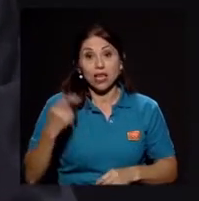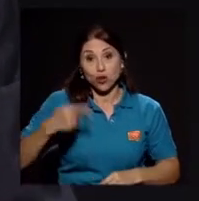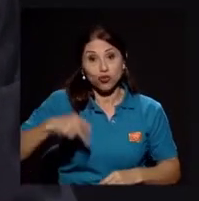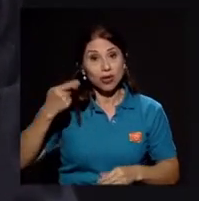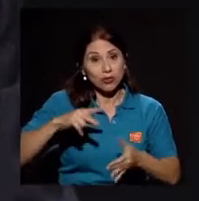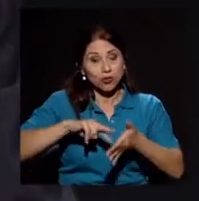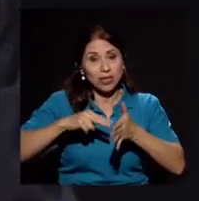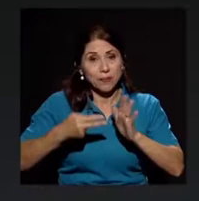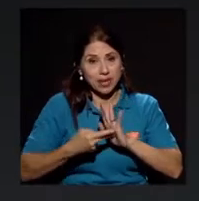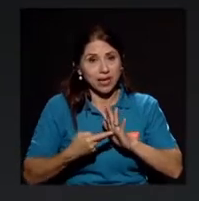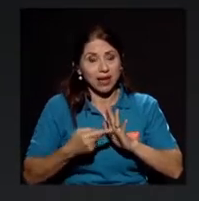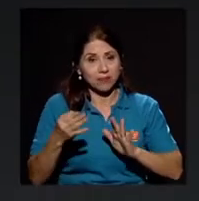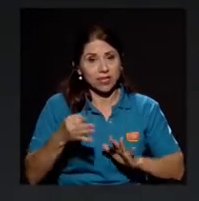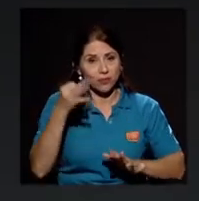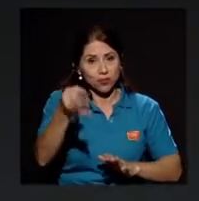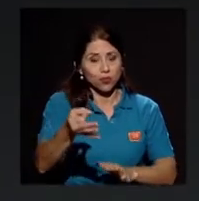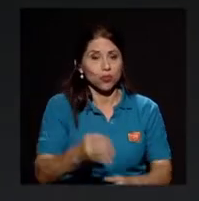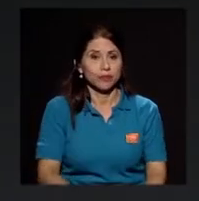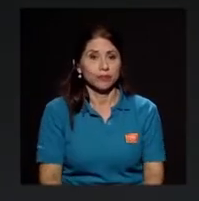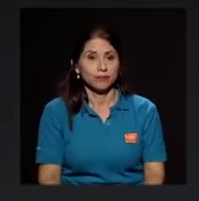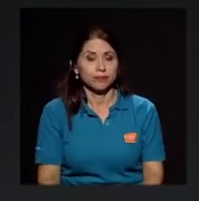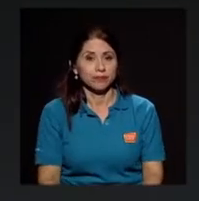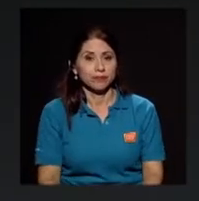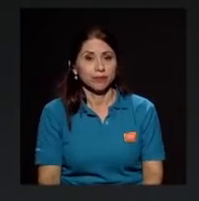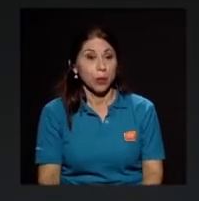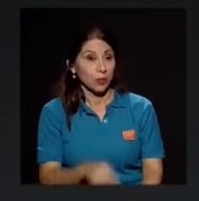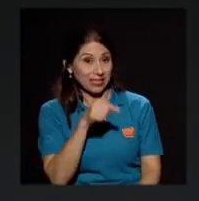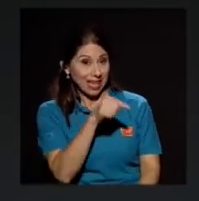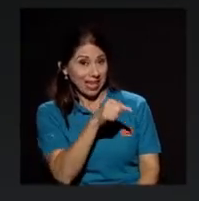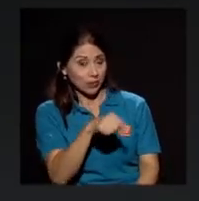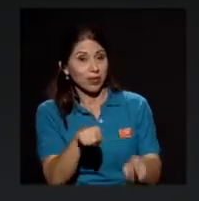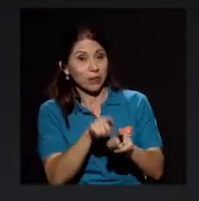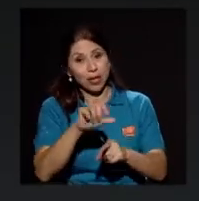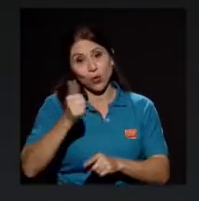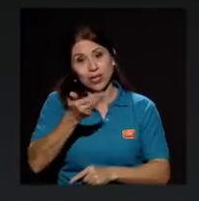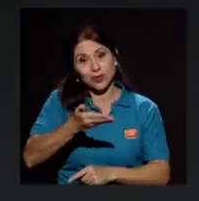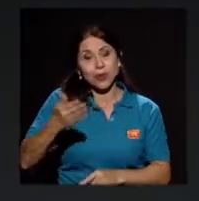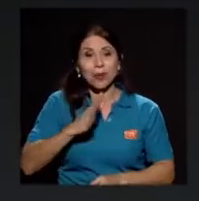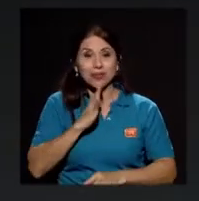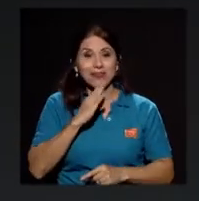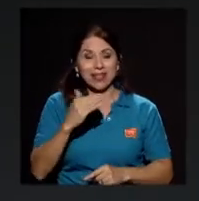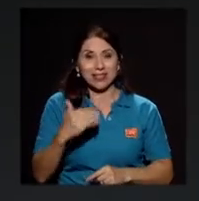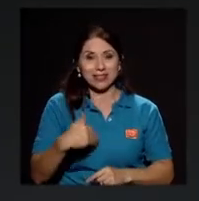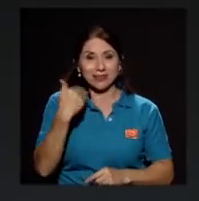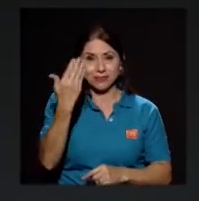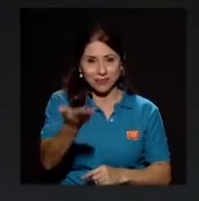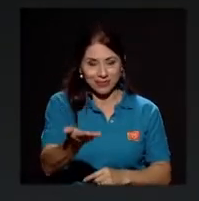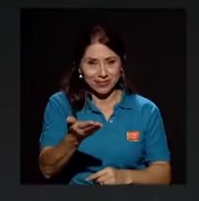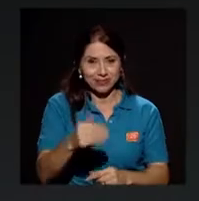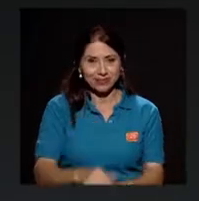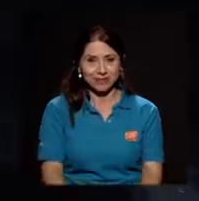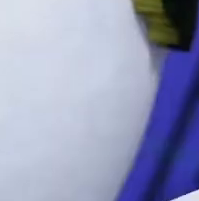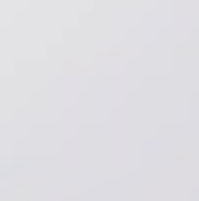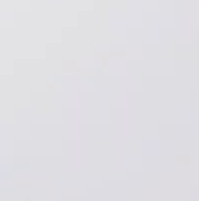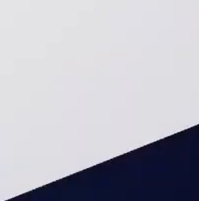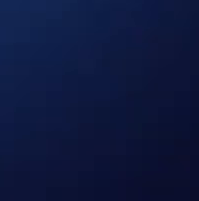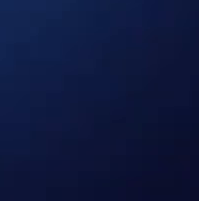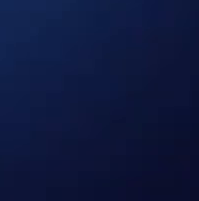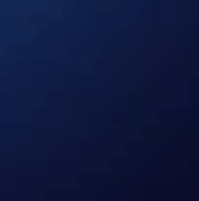implica hacia futuro pues de eso y de otros cursos hablaremos una vez que el camión los invite a hacerlo regresamos